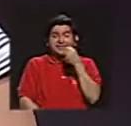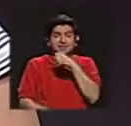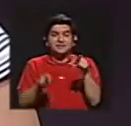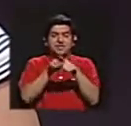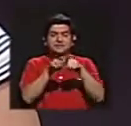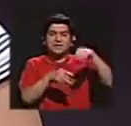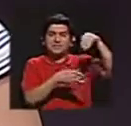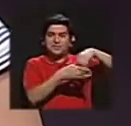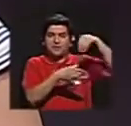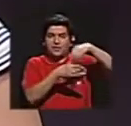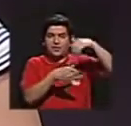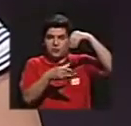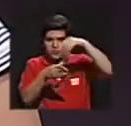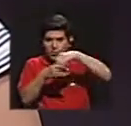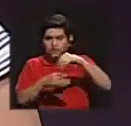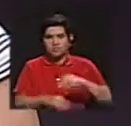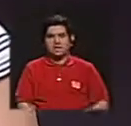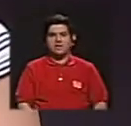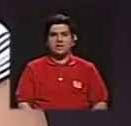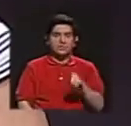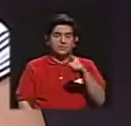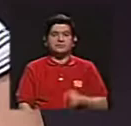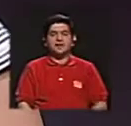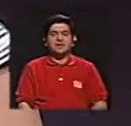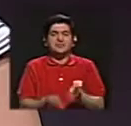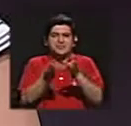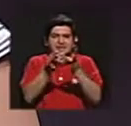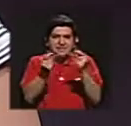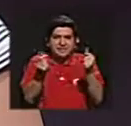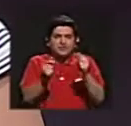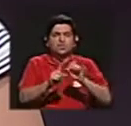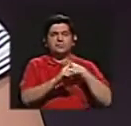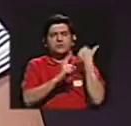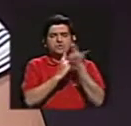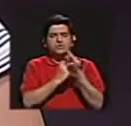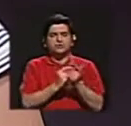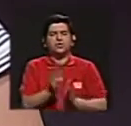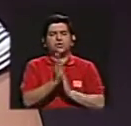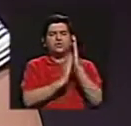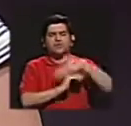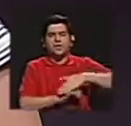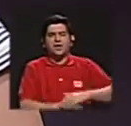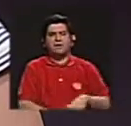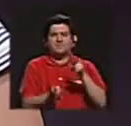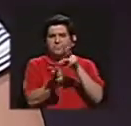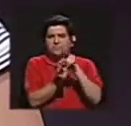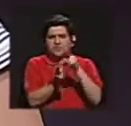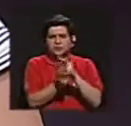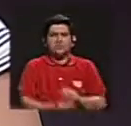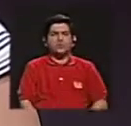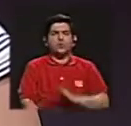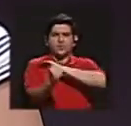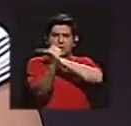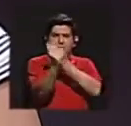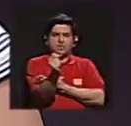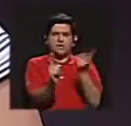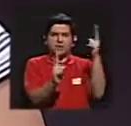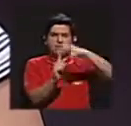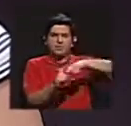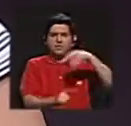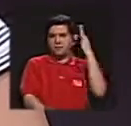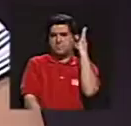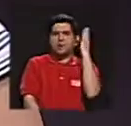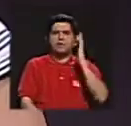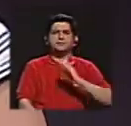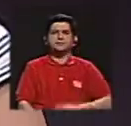los contenidos de descomposición social, de abuso sexual, de empoderamiento hacia las mujeres. Por